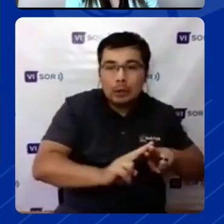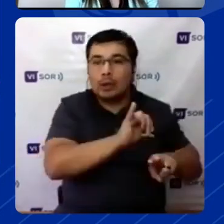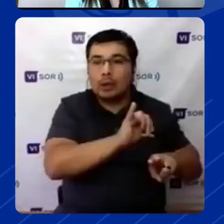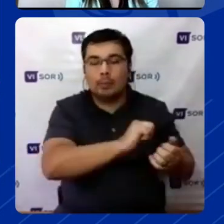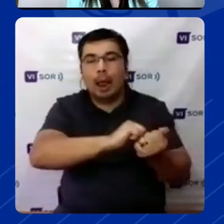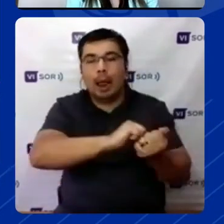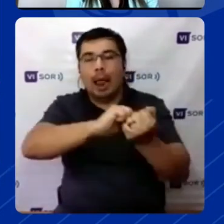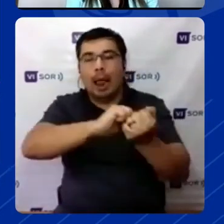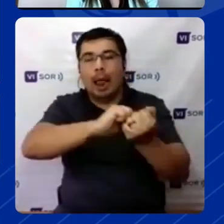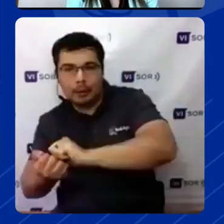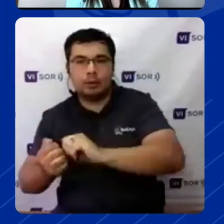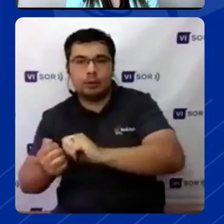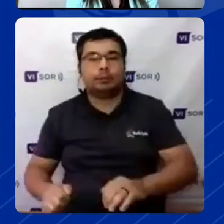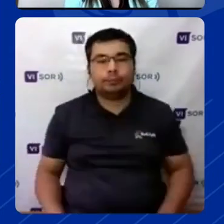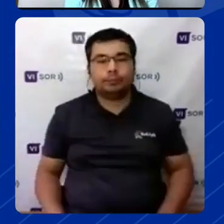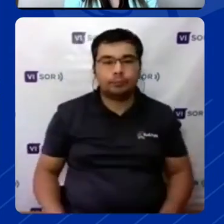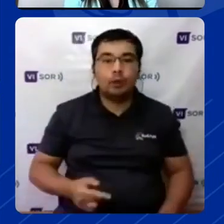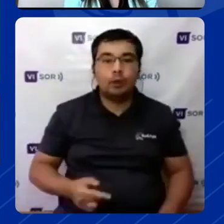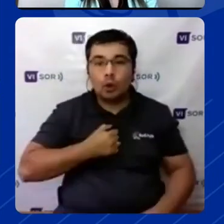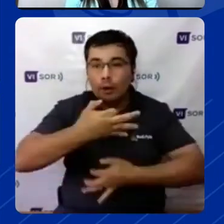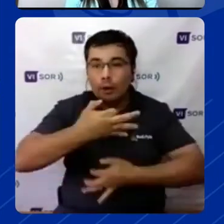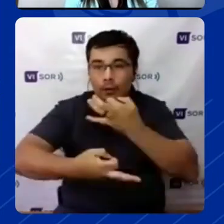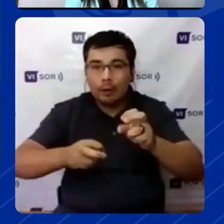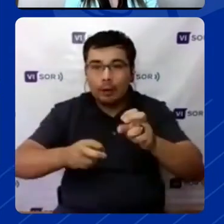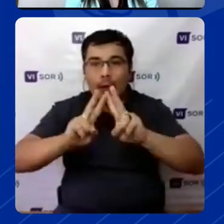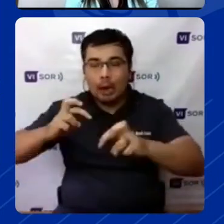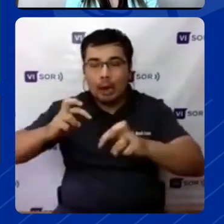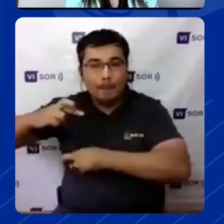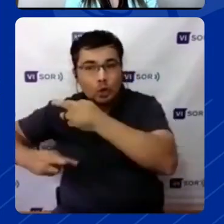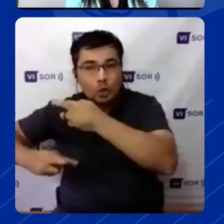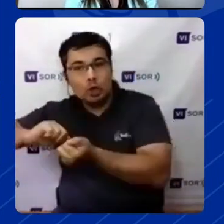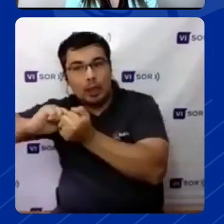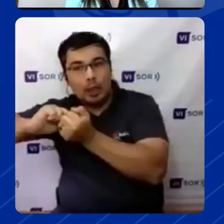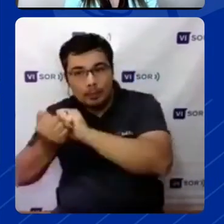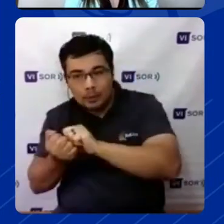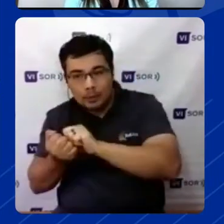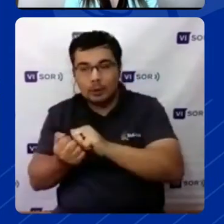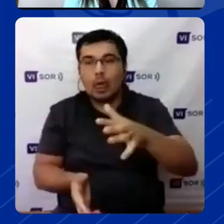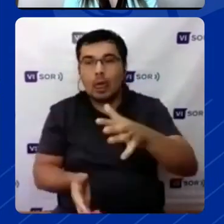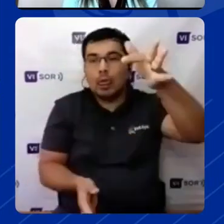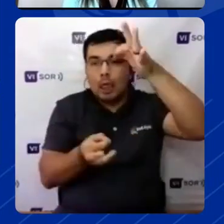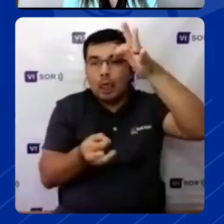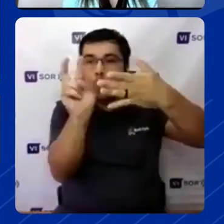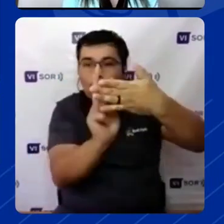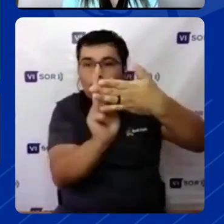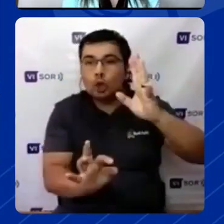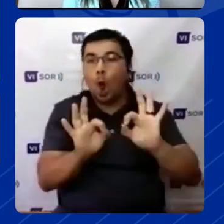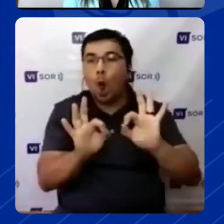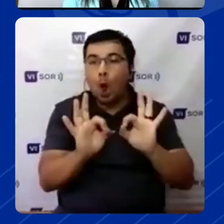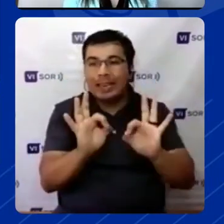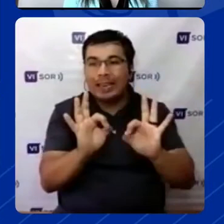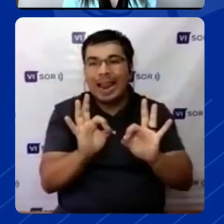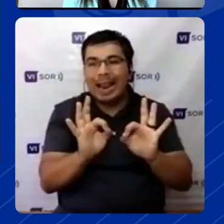de adaptación de un texto original. Este servicio sigue los